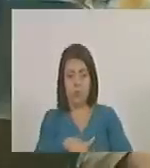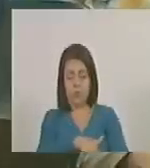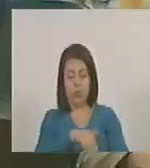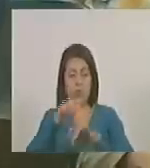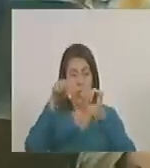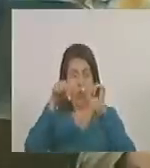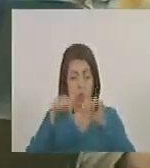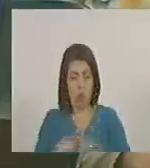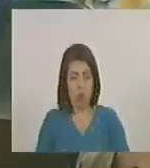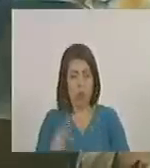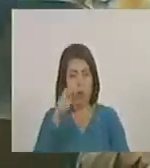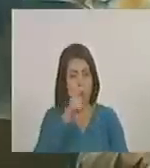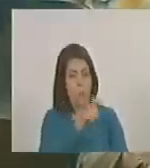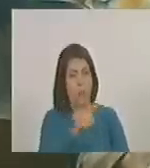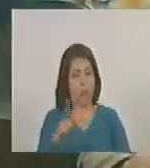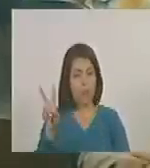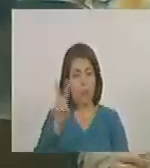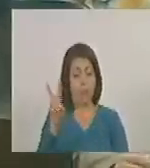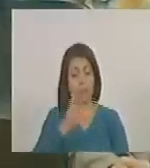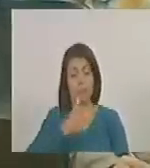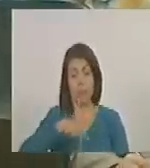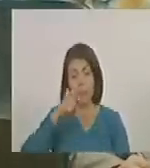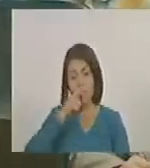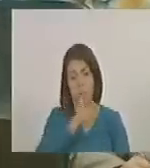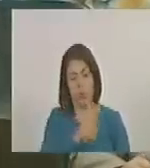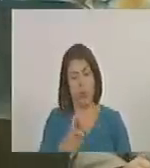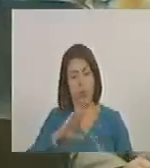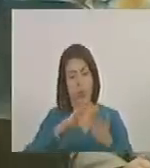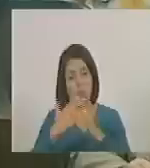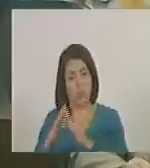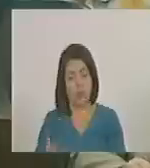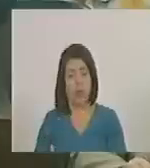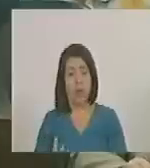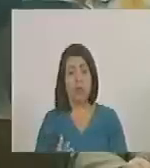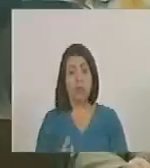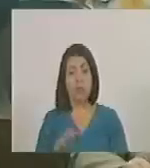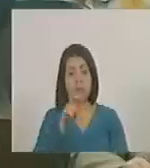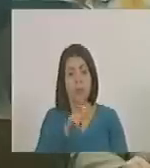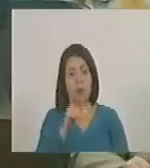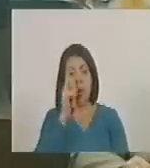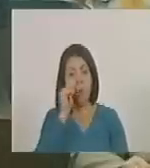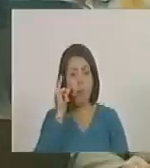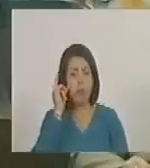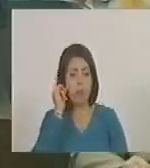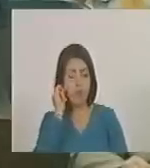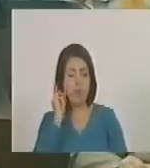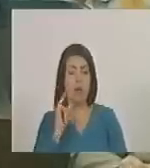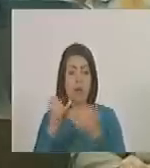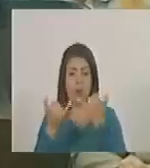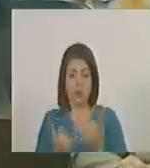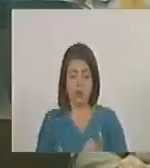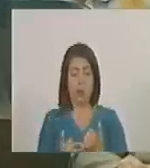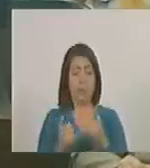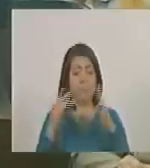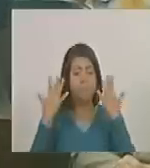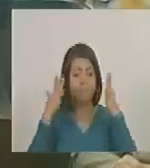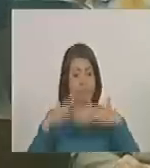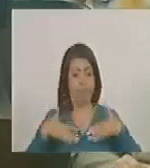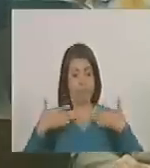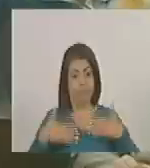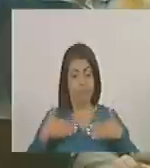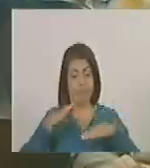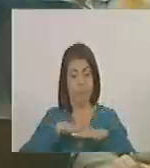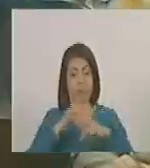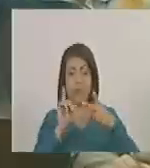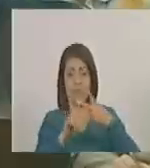hoy el pueblo venezolano, nuestro pueblo comunero, nuestras comuneras, se encuentran en algarabía porque entra